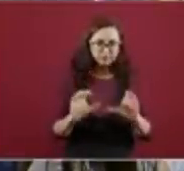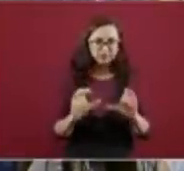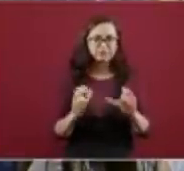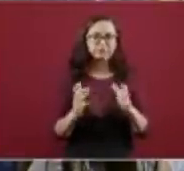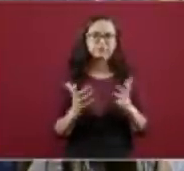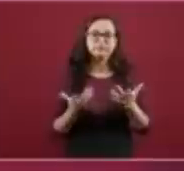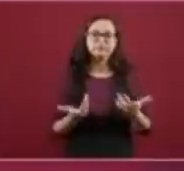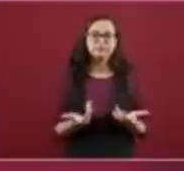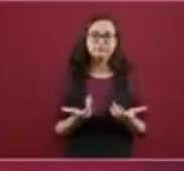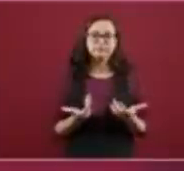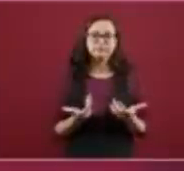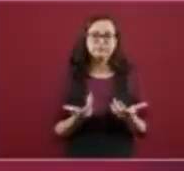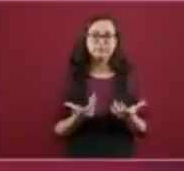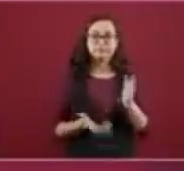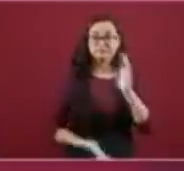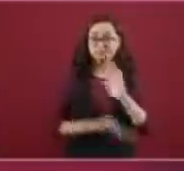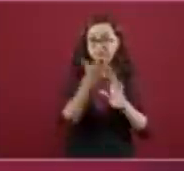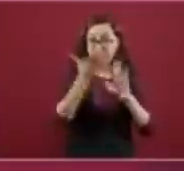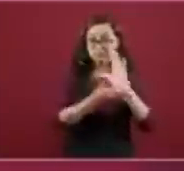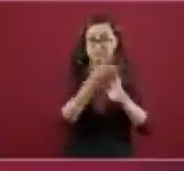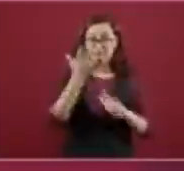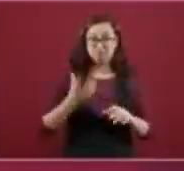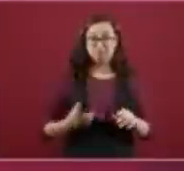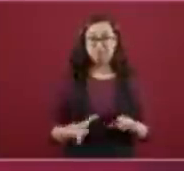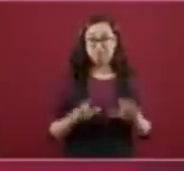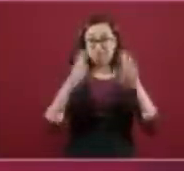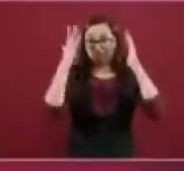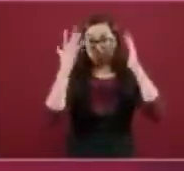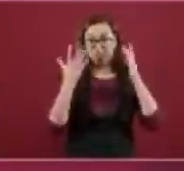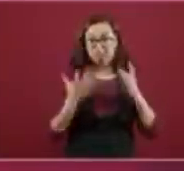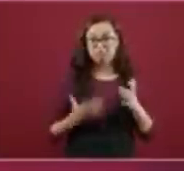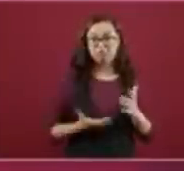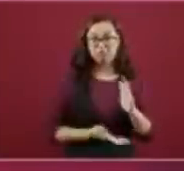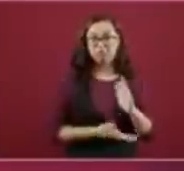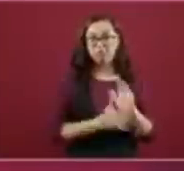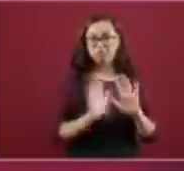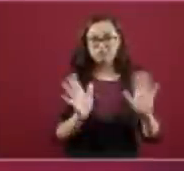Es una gran obra de arte